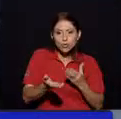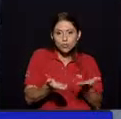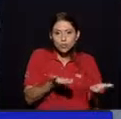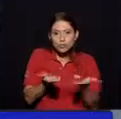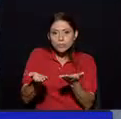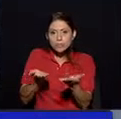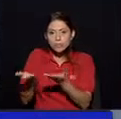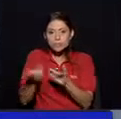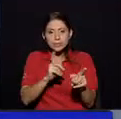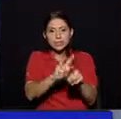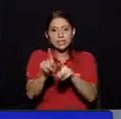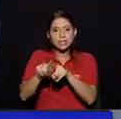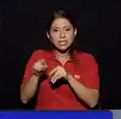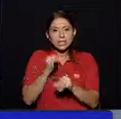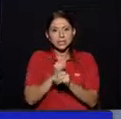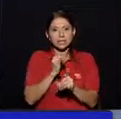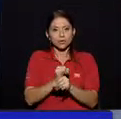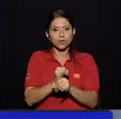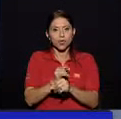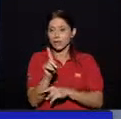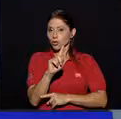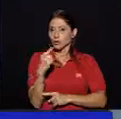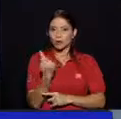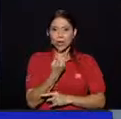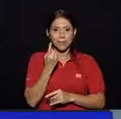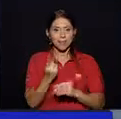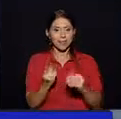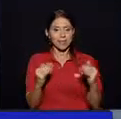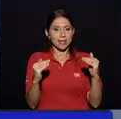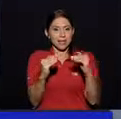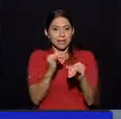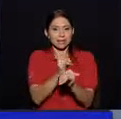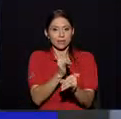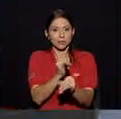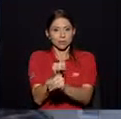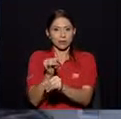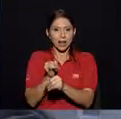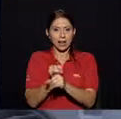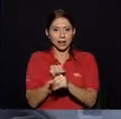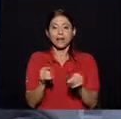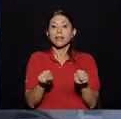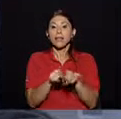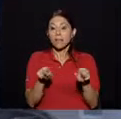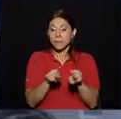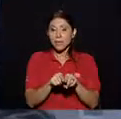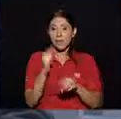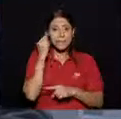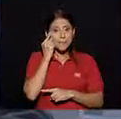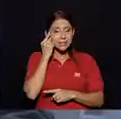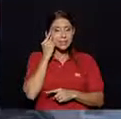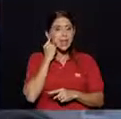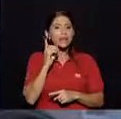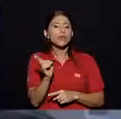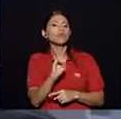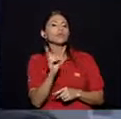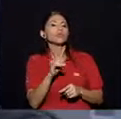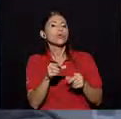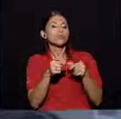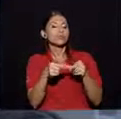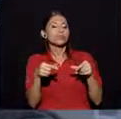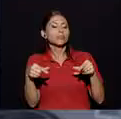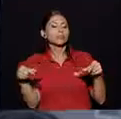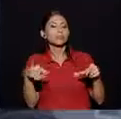de estas problemáticas. Me refiero, por ejemplo, al rol que podrían cumplir las municipalidades, ¿verdad? Que